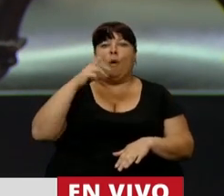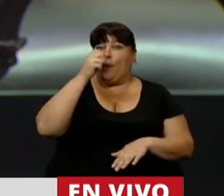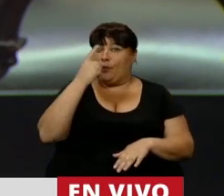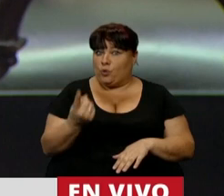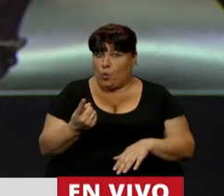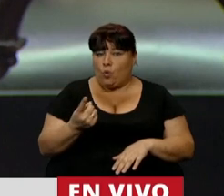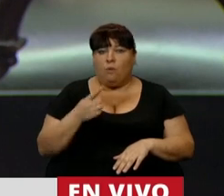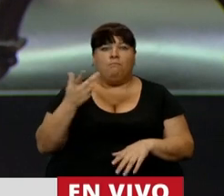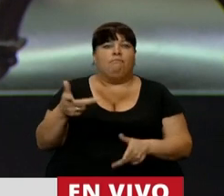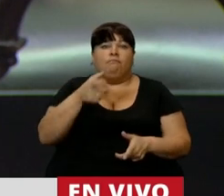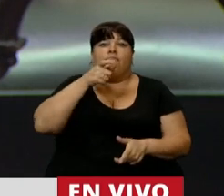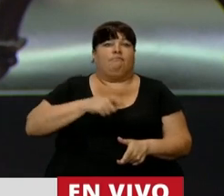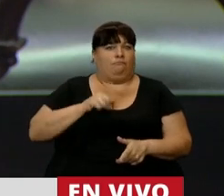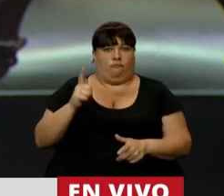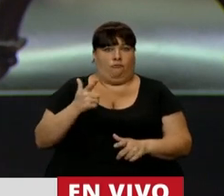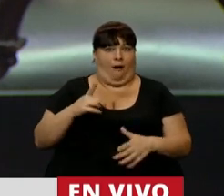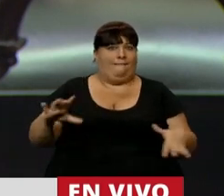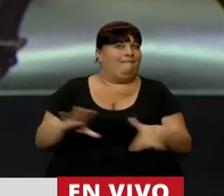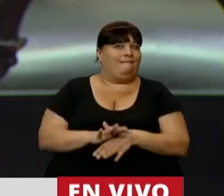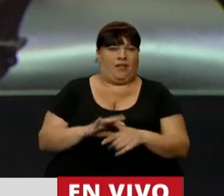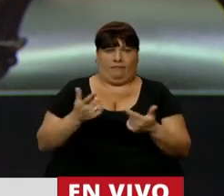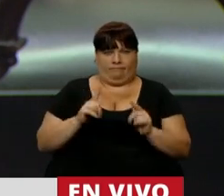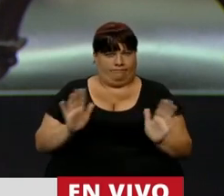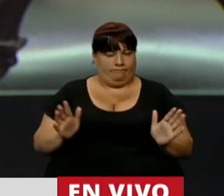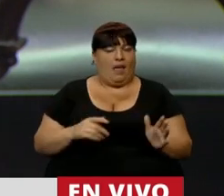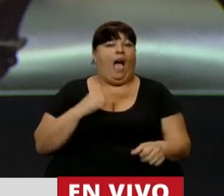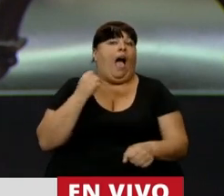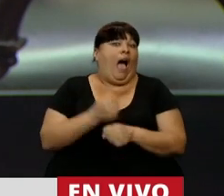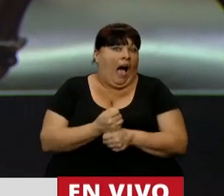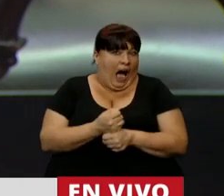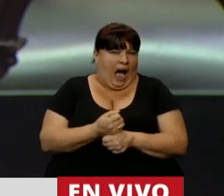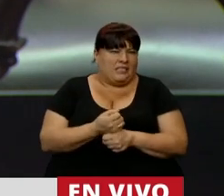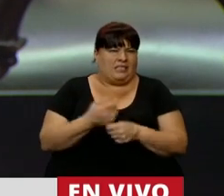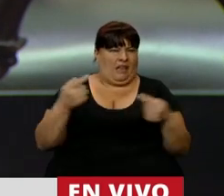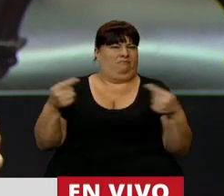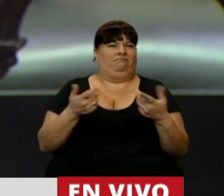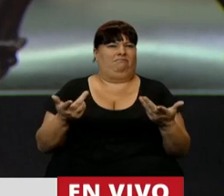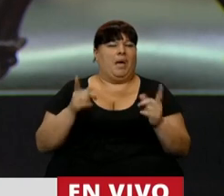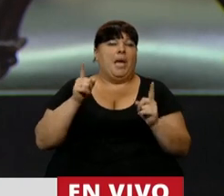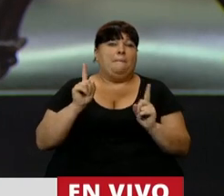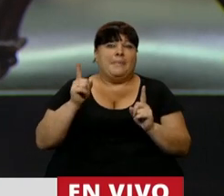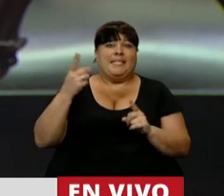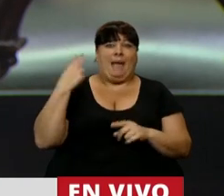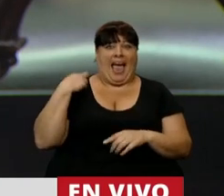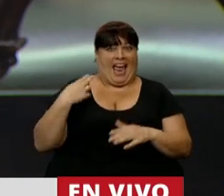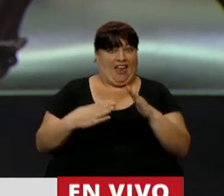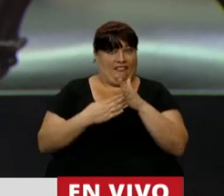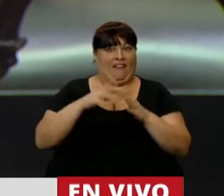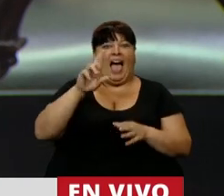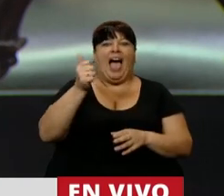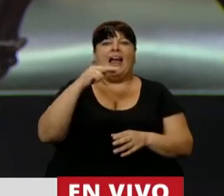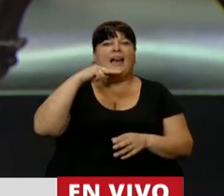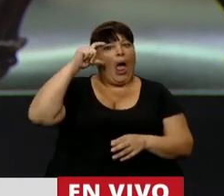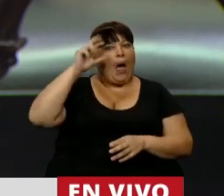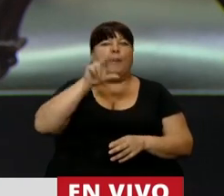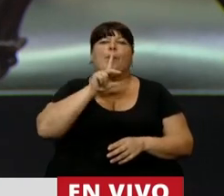2021, no pudieron dar una respuesta exacta. Inclusive contradiciendo lo que su propia jefa, Fernanda